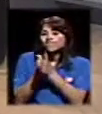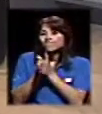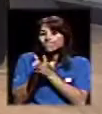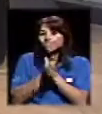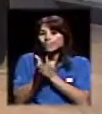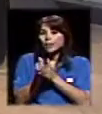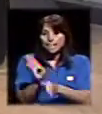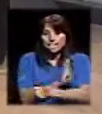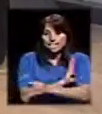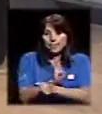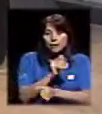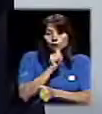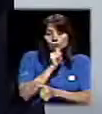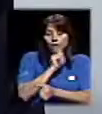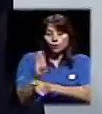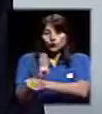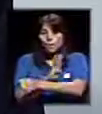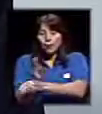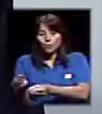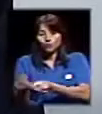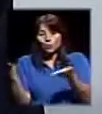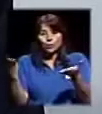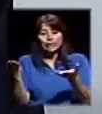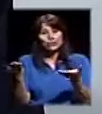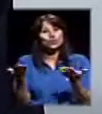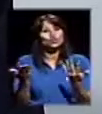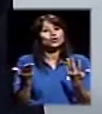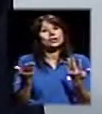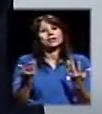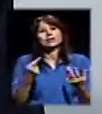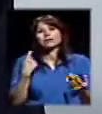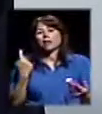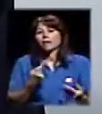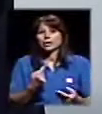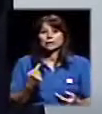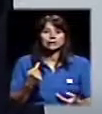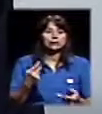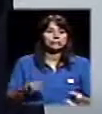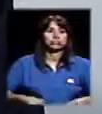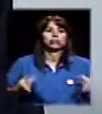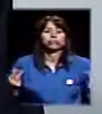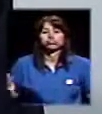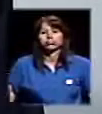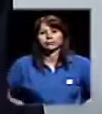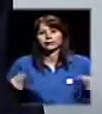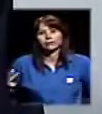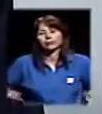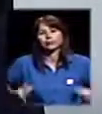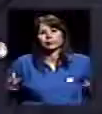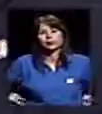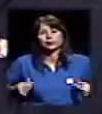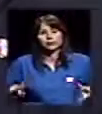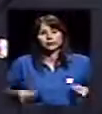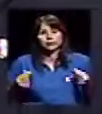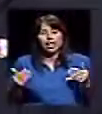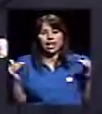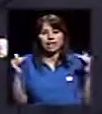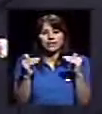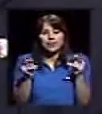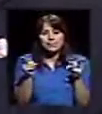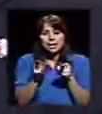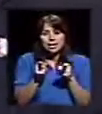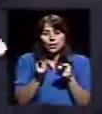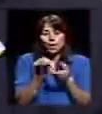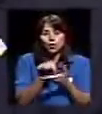sea estatales o privados, pecamos de gastos excesivos a nivel microeconómico, y